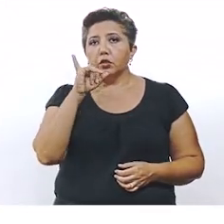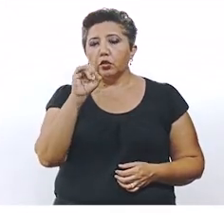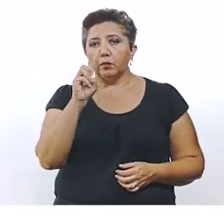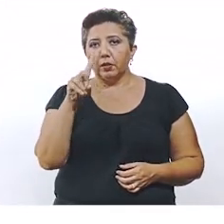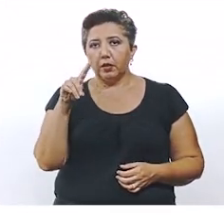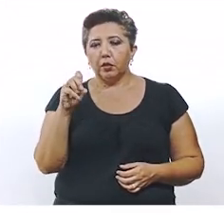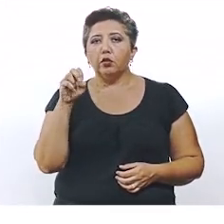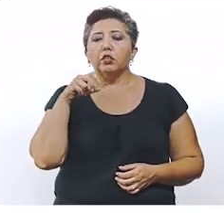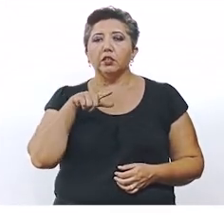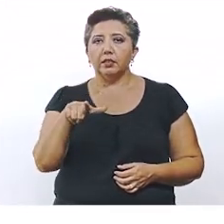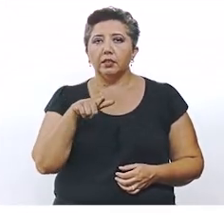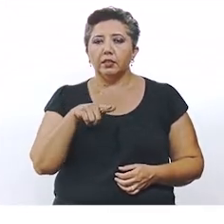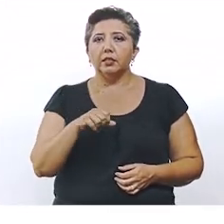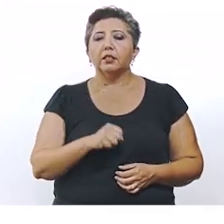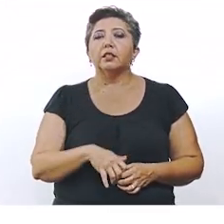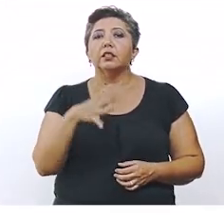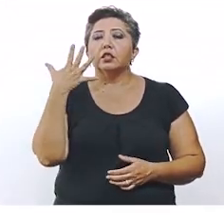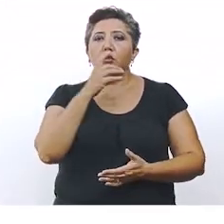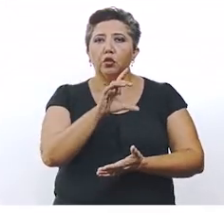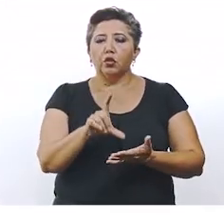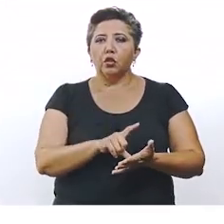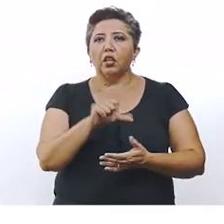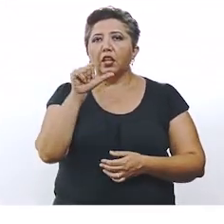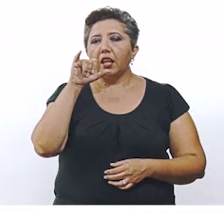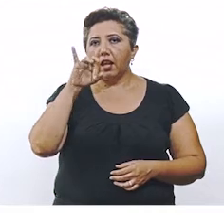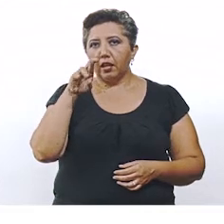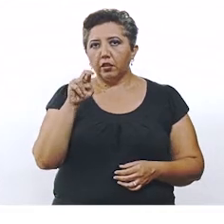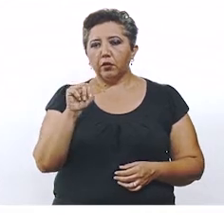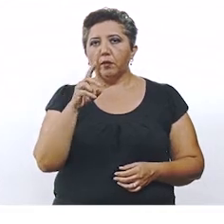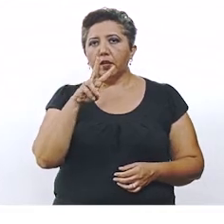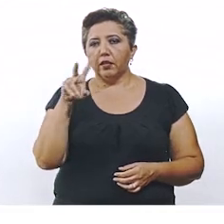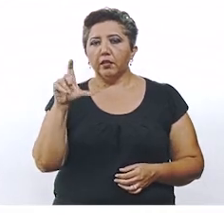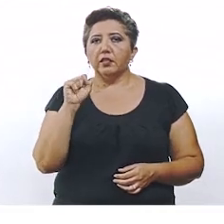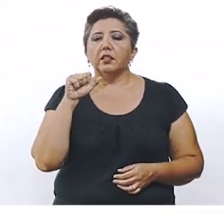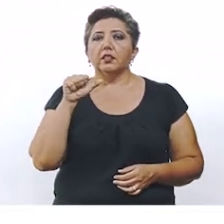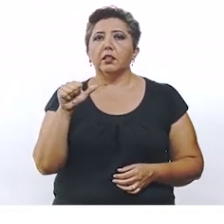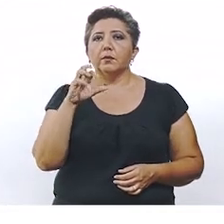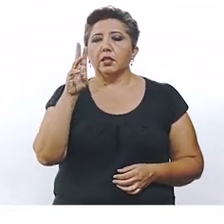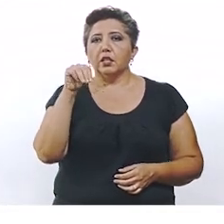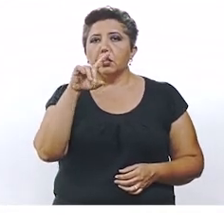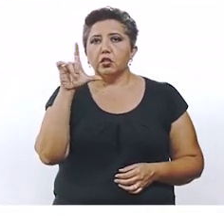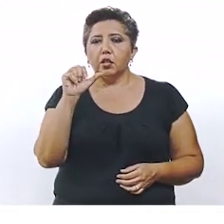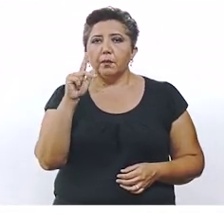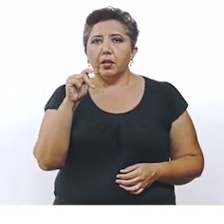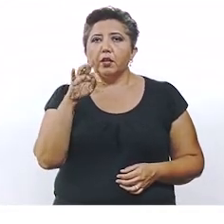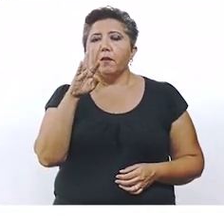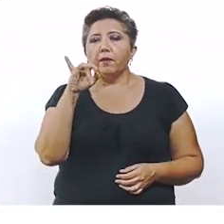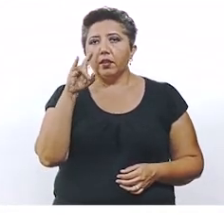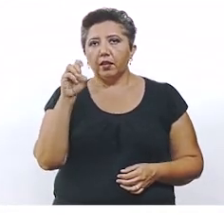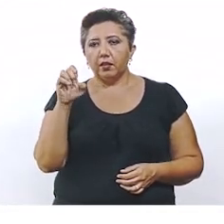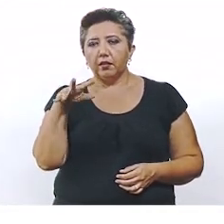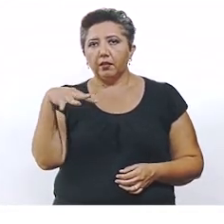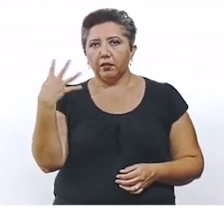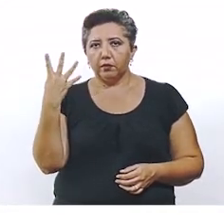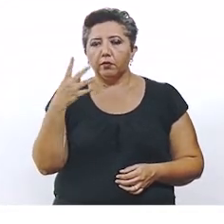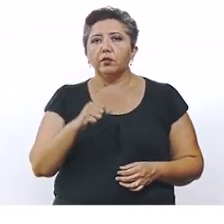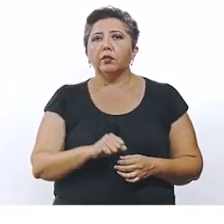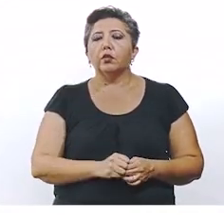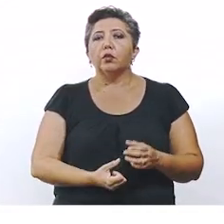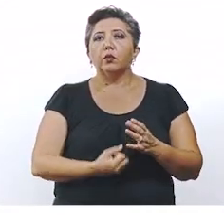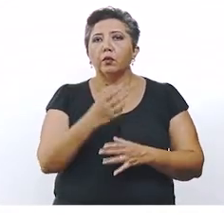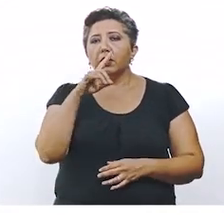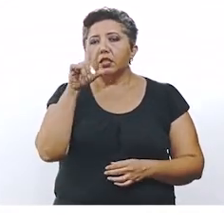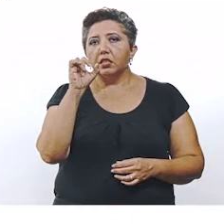Madero 17, 5 colonias y Leandro Valle 16, Emiliano Zapata Oriente y Fidel Velázquez 14,